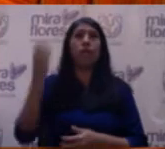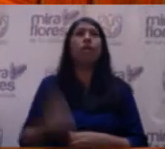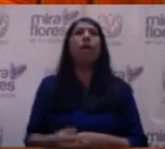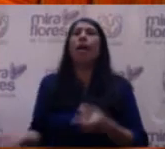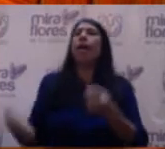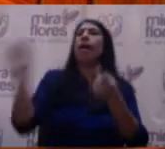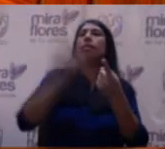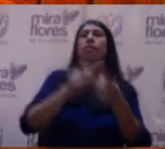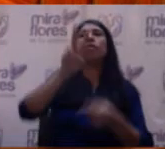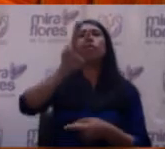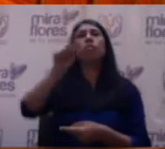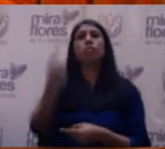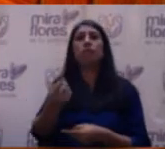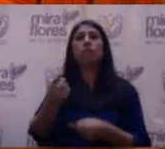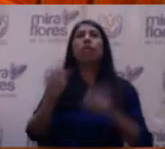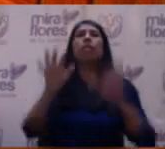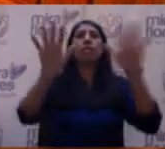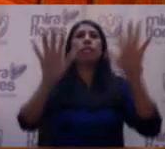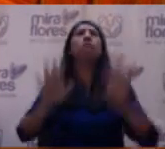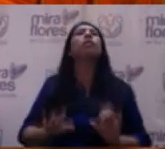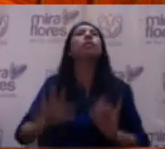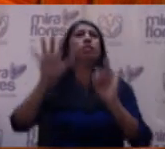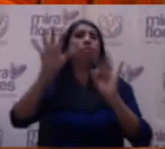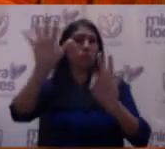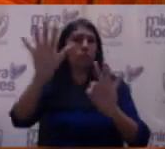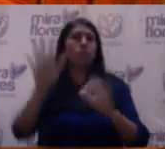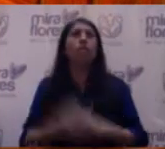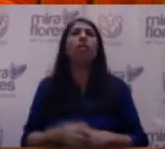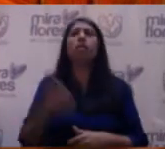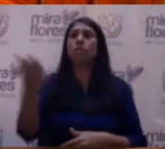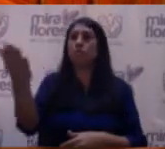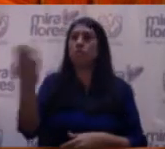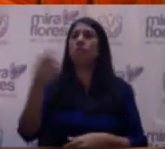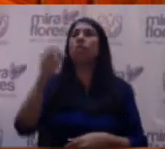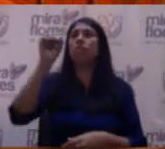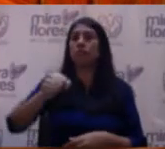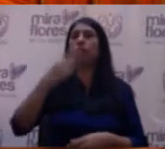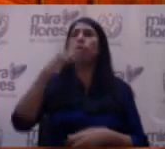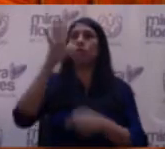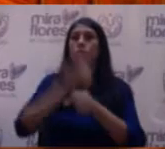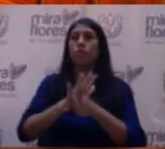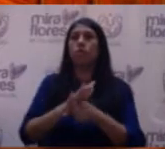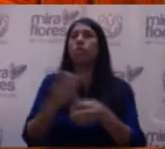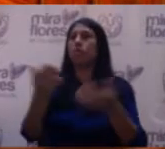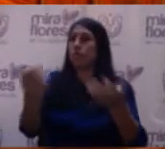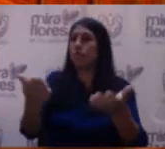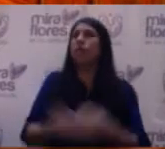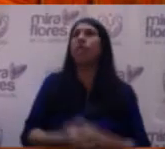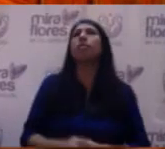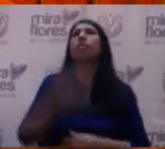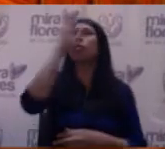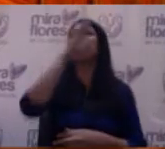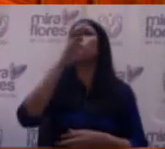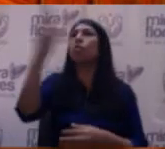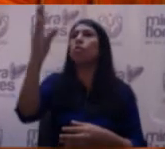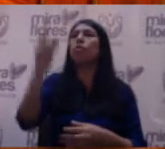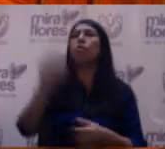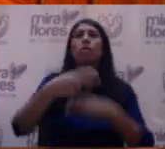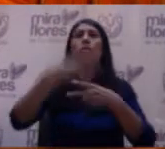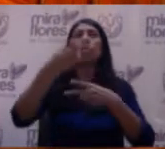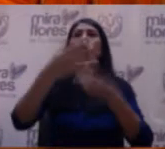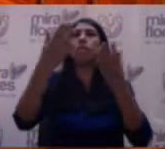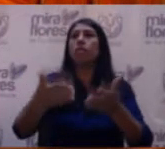el año 2018? Sí, juro. Si así lo hace, que Dios y los vecinos la premien, y si no, que se lo